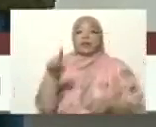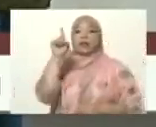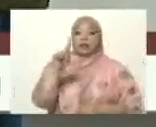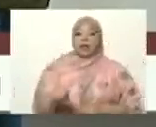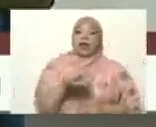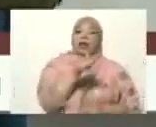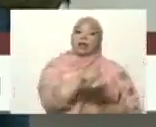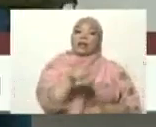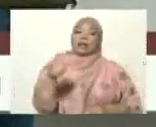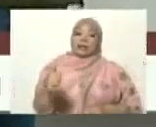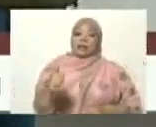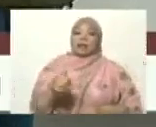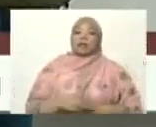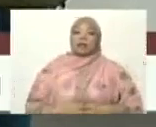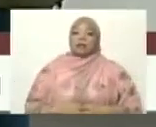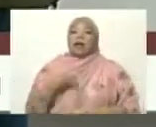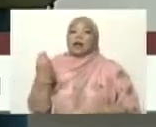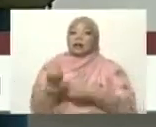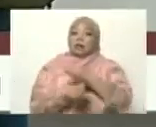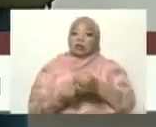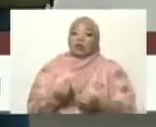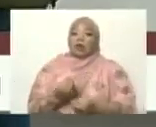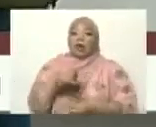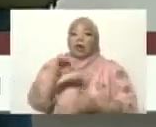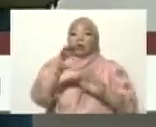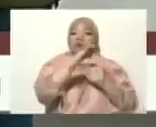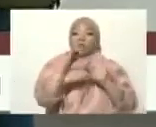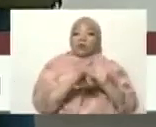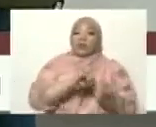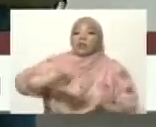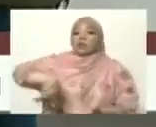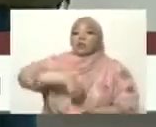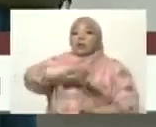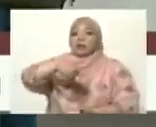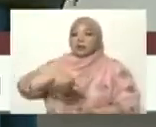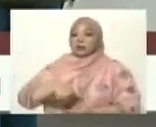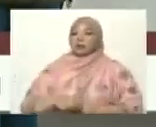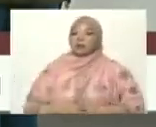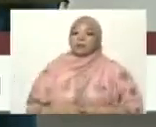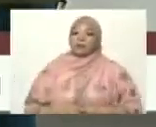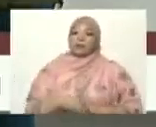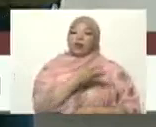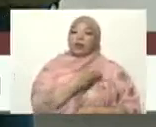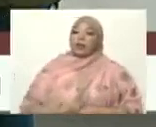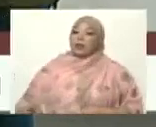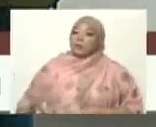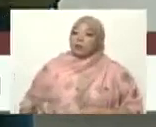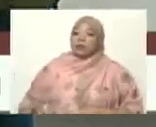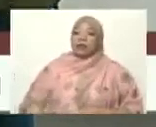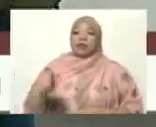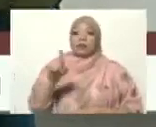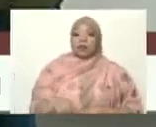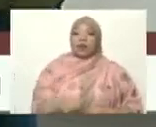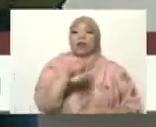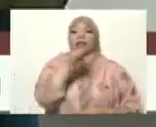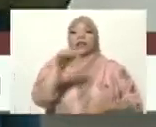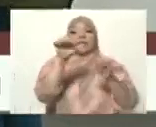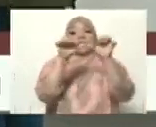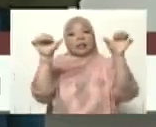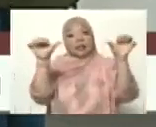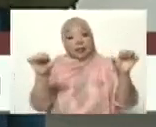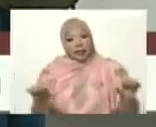de las brigadas que se están constituyendo a nivel nacional. El presidente puede hacer a través de este sistema